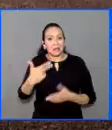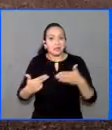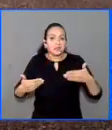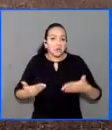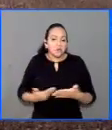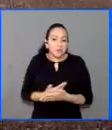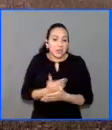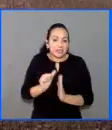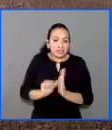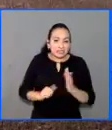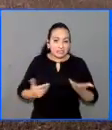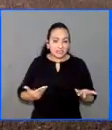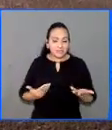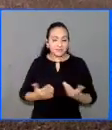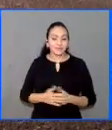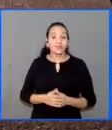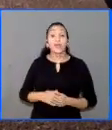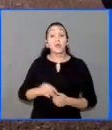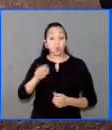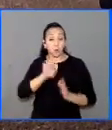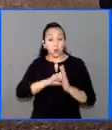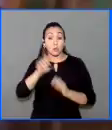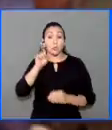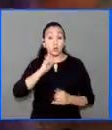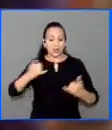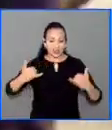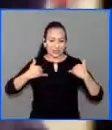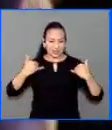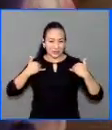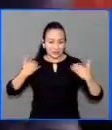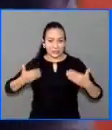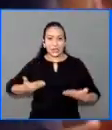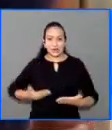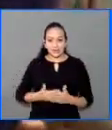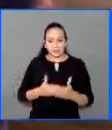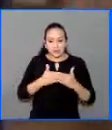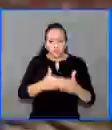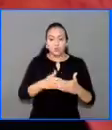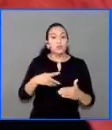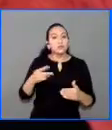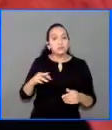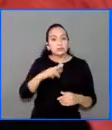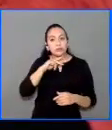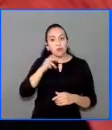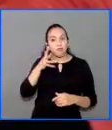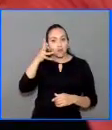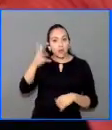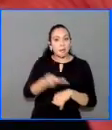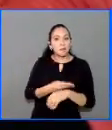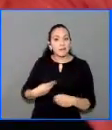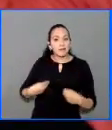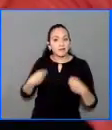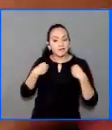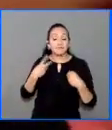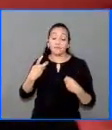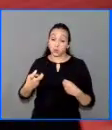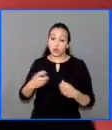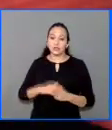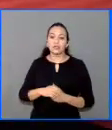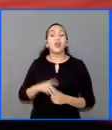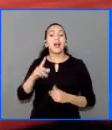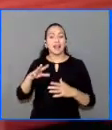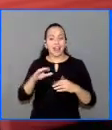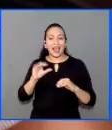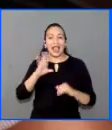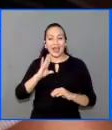que tuvieron un embarazo no planeado serán decisivas para su futuro. Por ello, la organización Telefem señala que el derecho a decidir